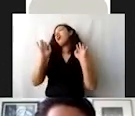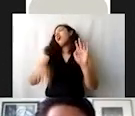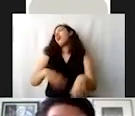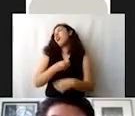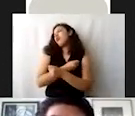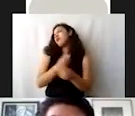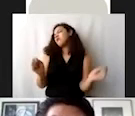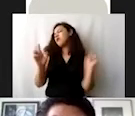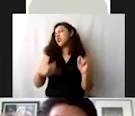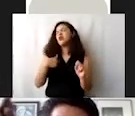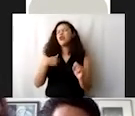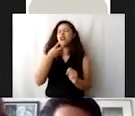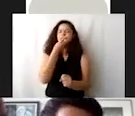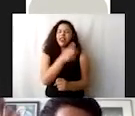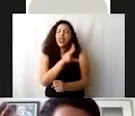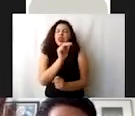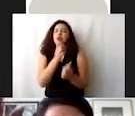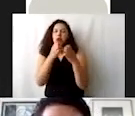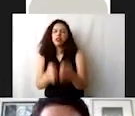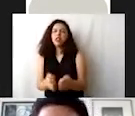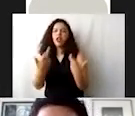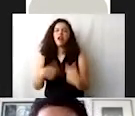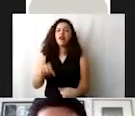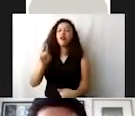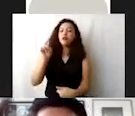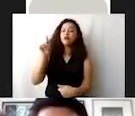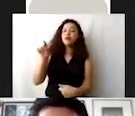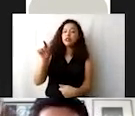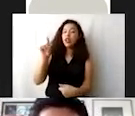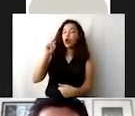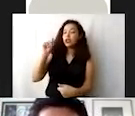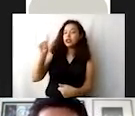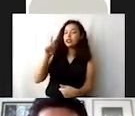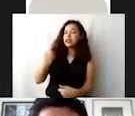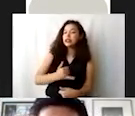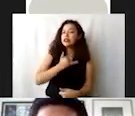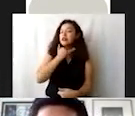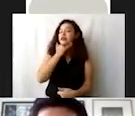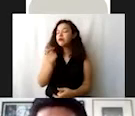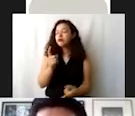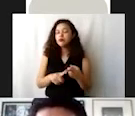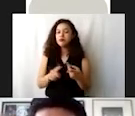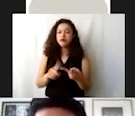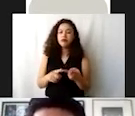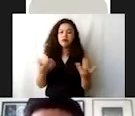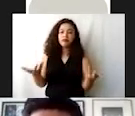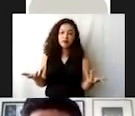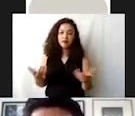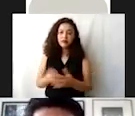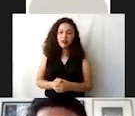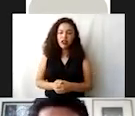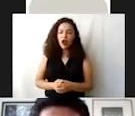no estaba. O tocó el timbre equivocado, o finalmente señala que no